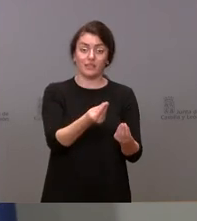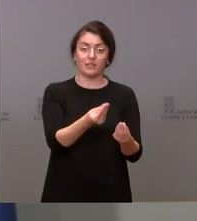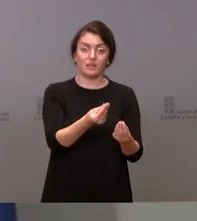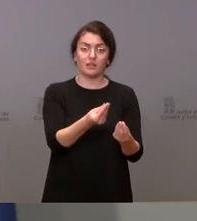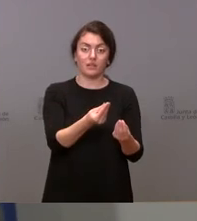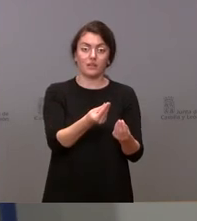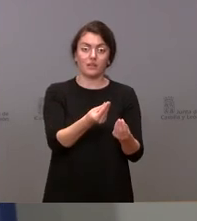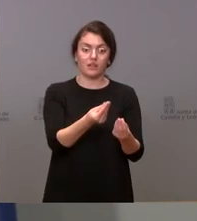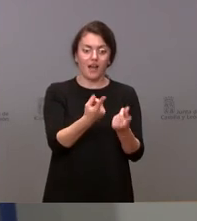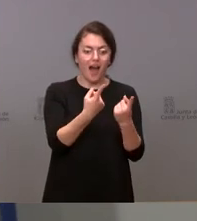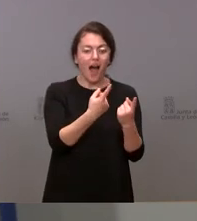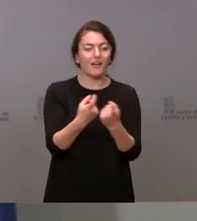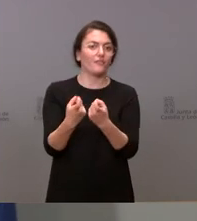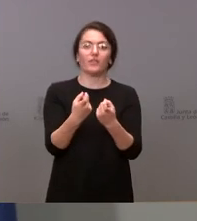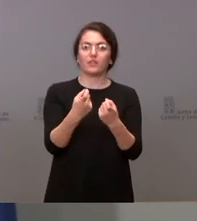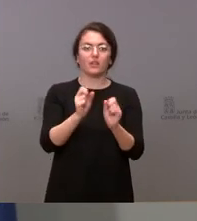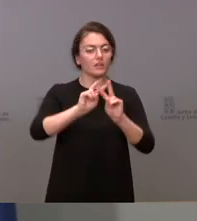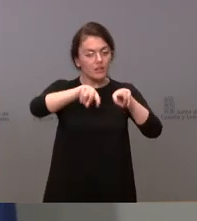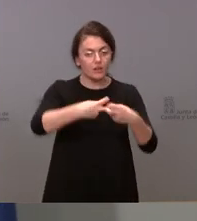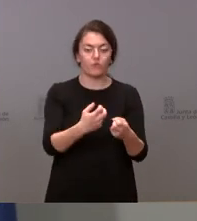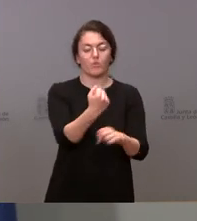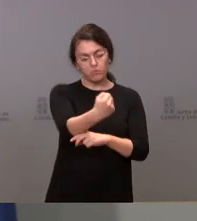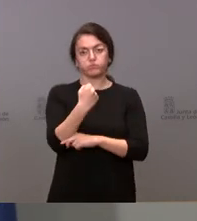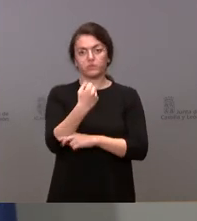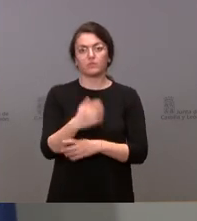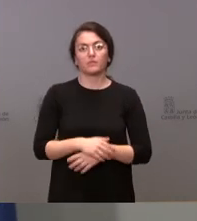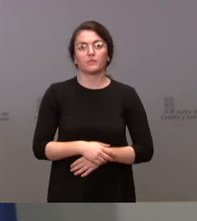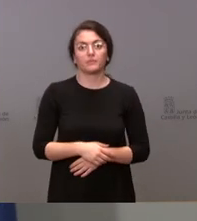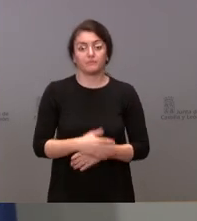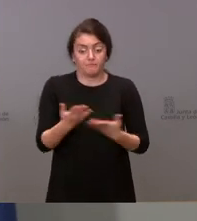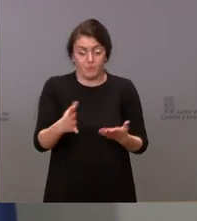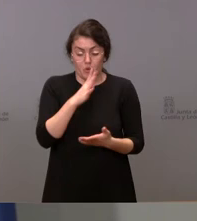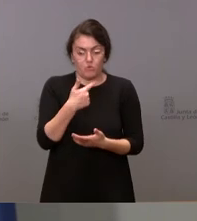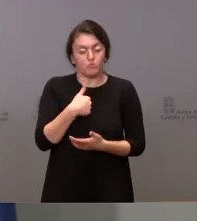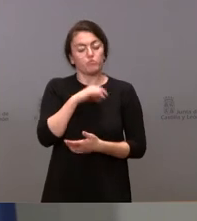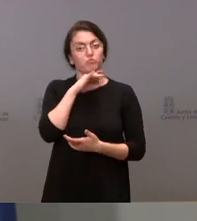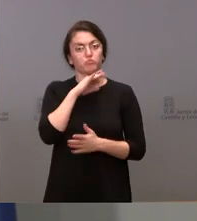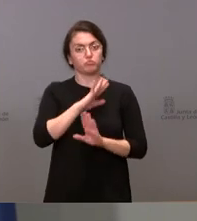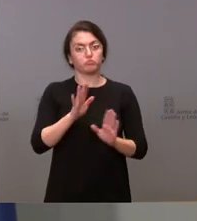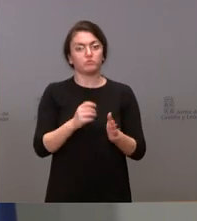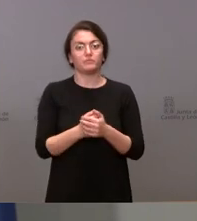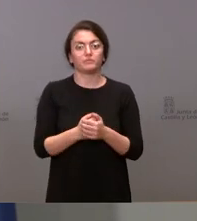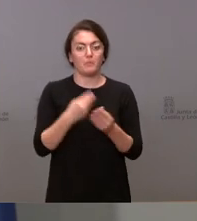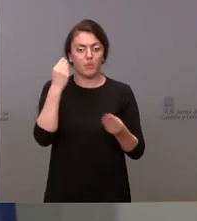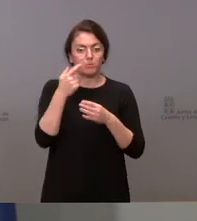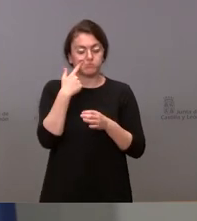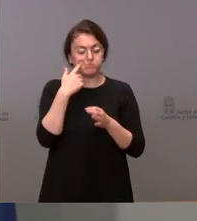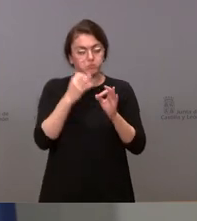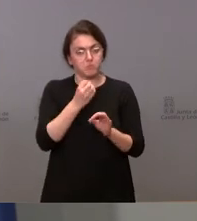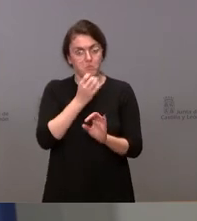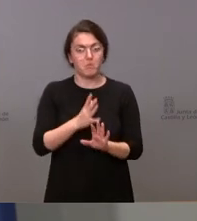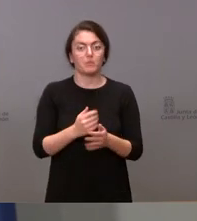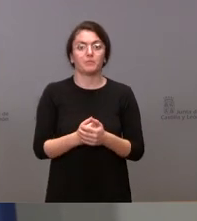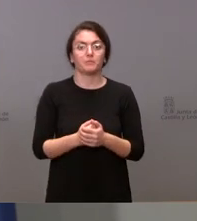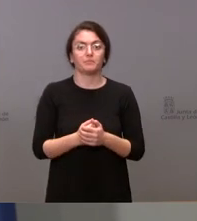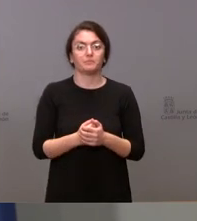necesidad de la reforma y la apoyen. Por eso estoy muy satisfecho y creo que es legítimo estar